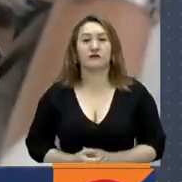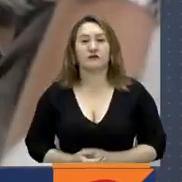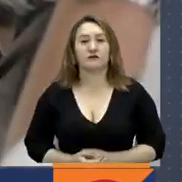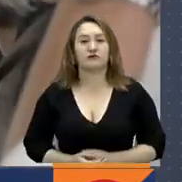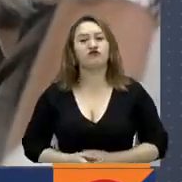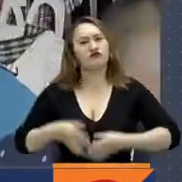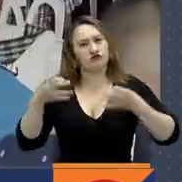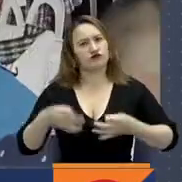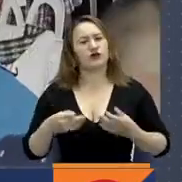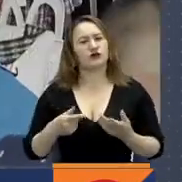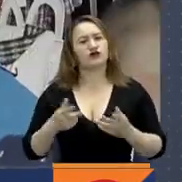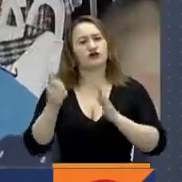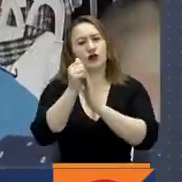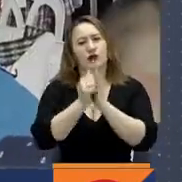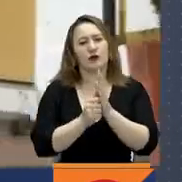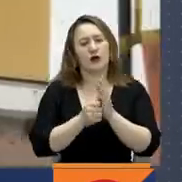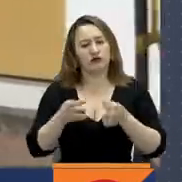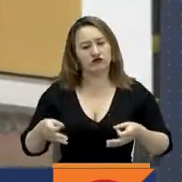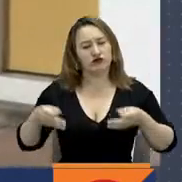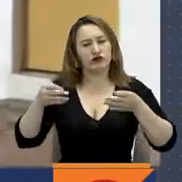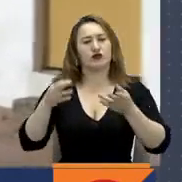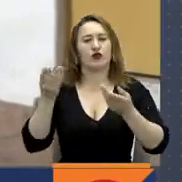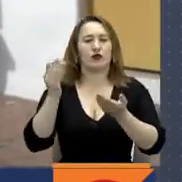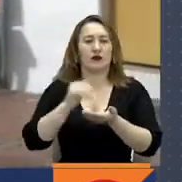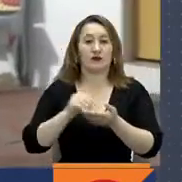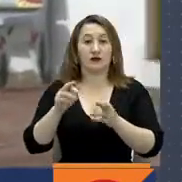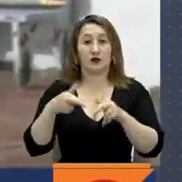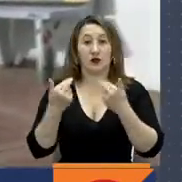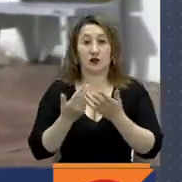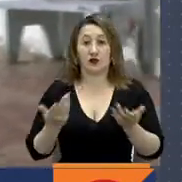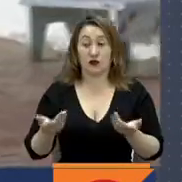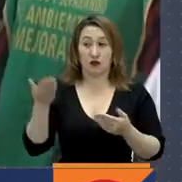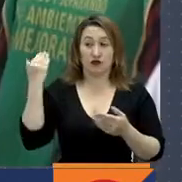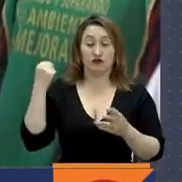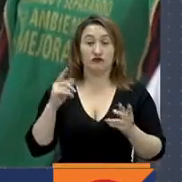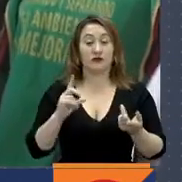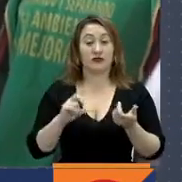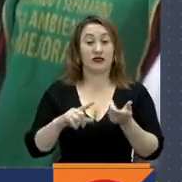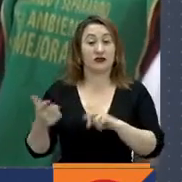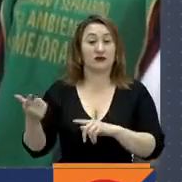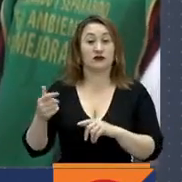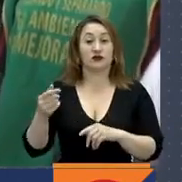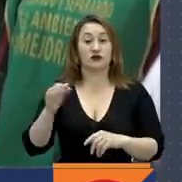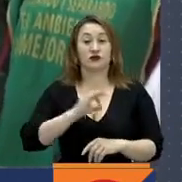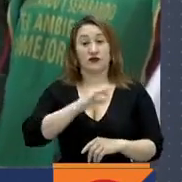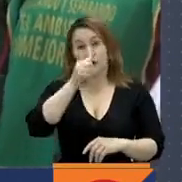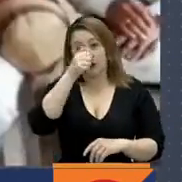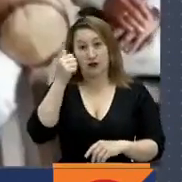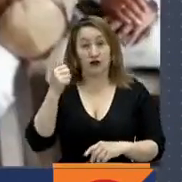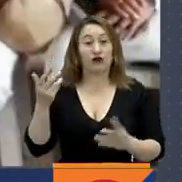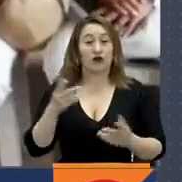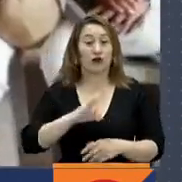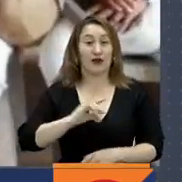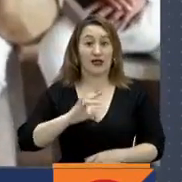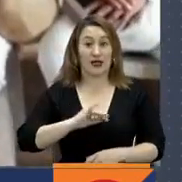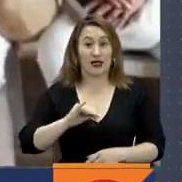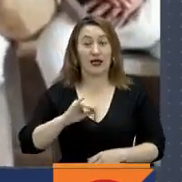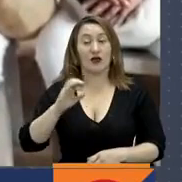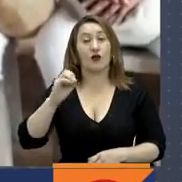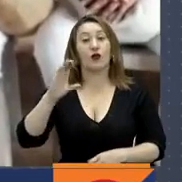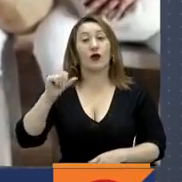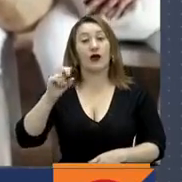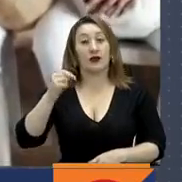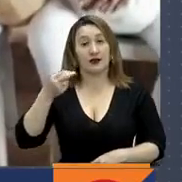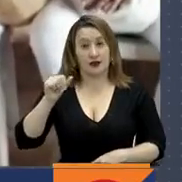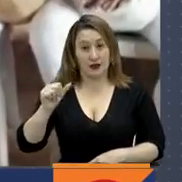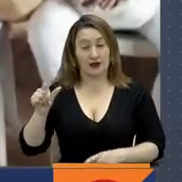a reprogramar los diálogos regionales vinculantes que estaban listos para realizarse este fin de semana en Cali, Ocaña y Leticia. Esa es la noticia